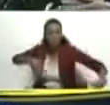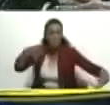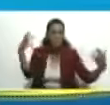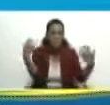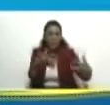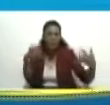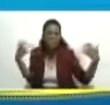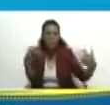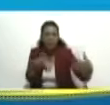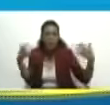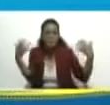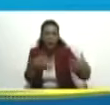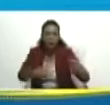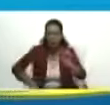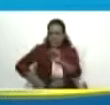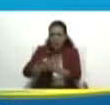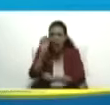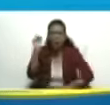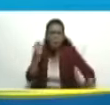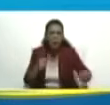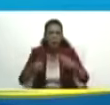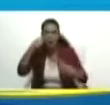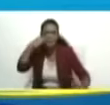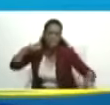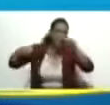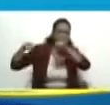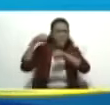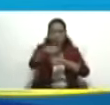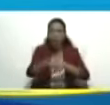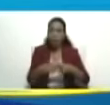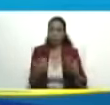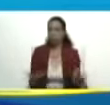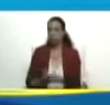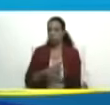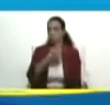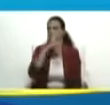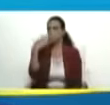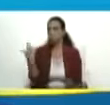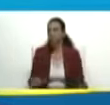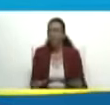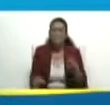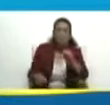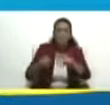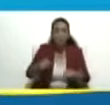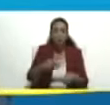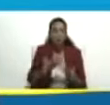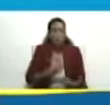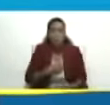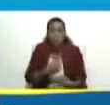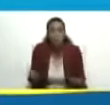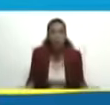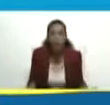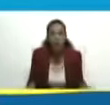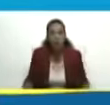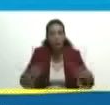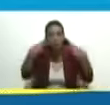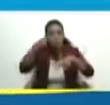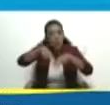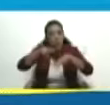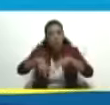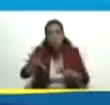era patada, golpe y kung fu, como dicen. Pa' acá y pa' allá, no puede ser, chicos, si lo están viendo los